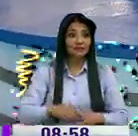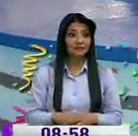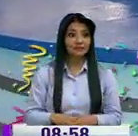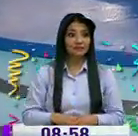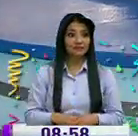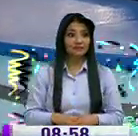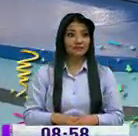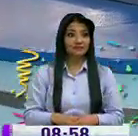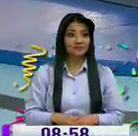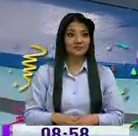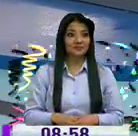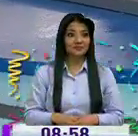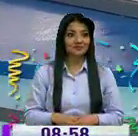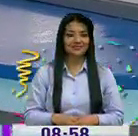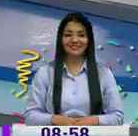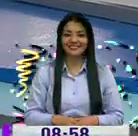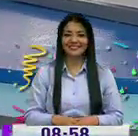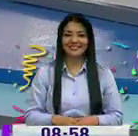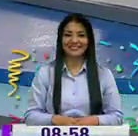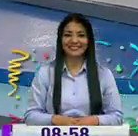Ya.